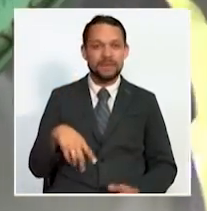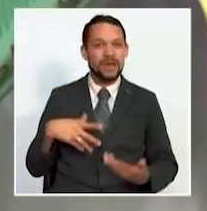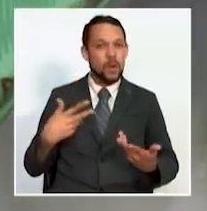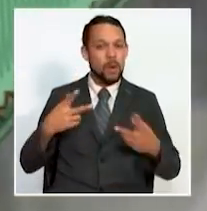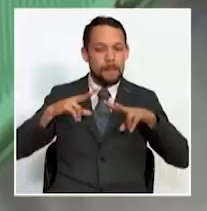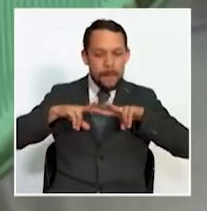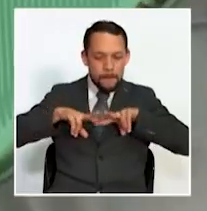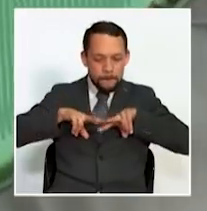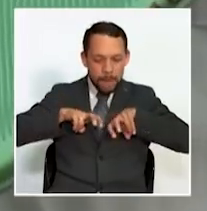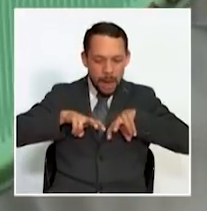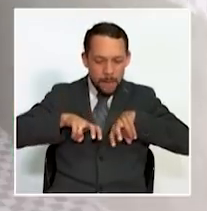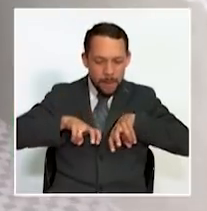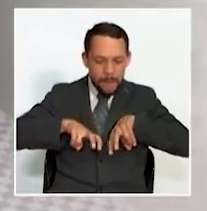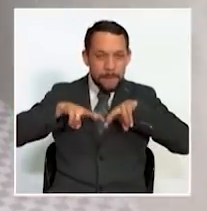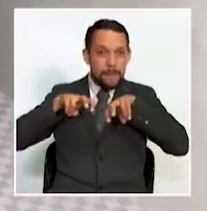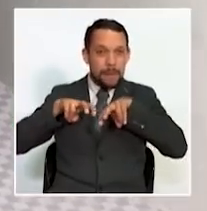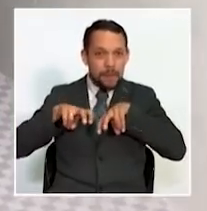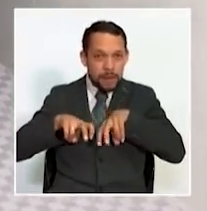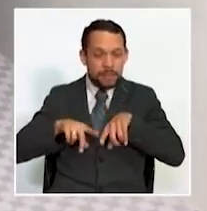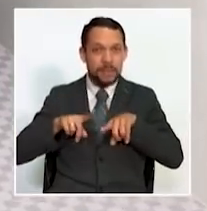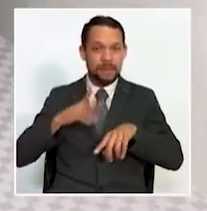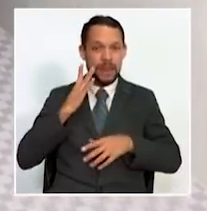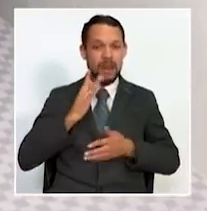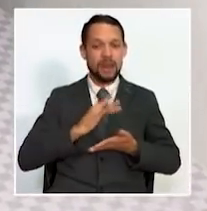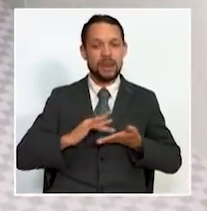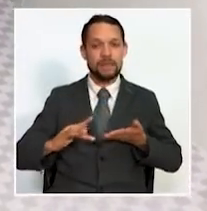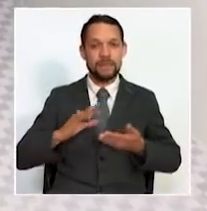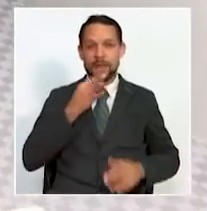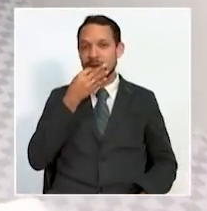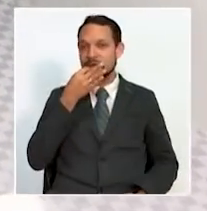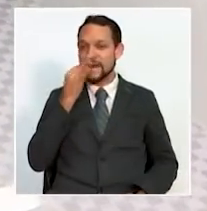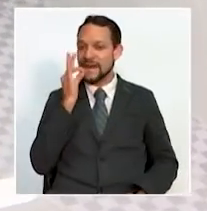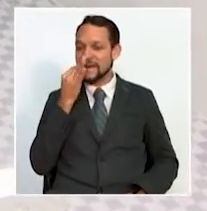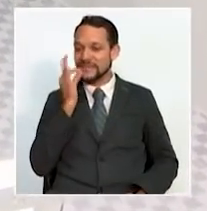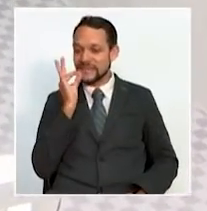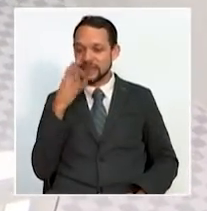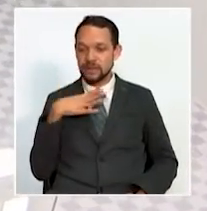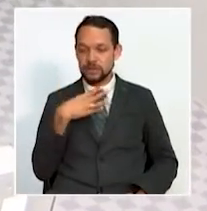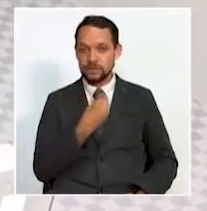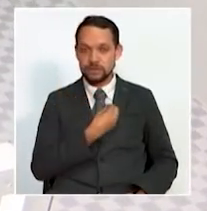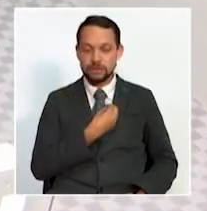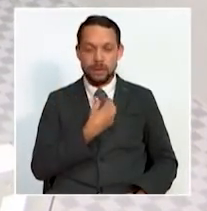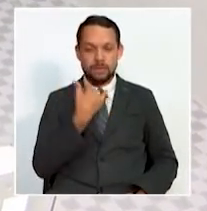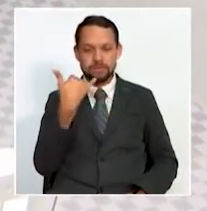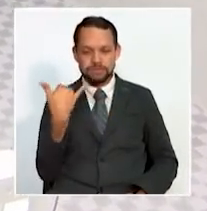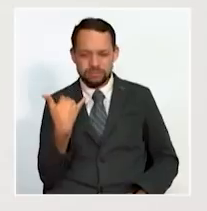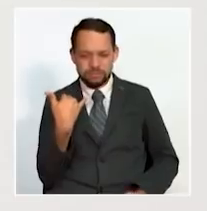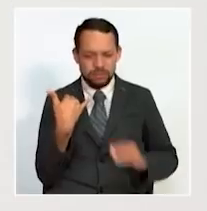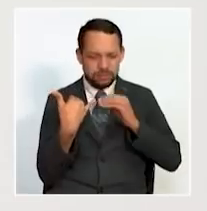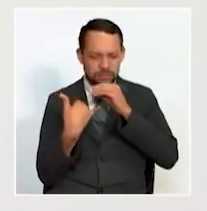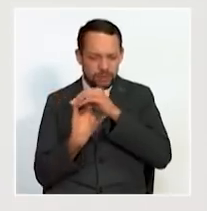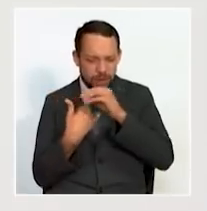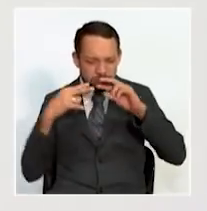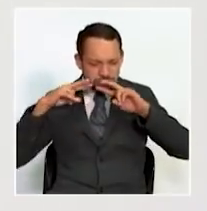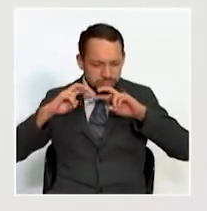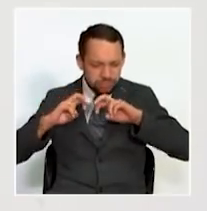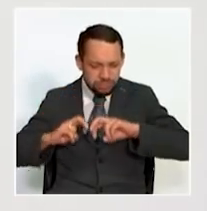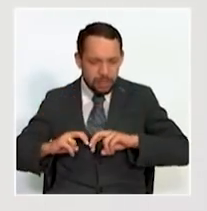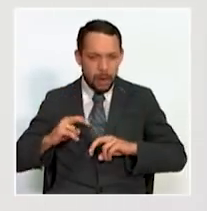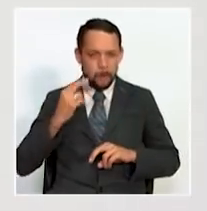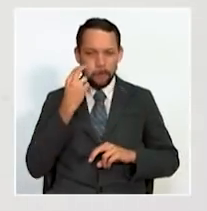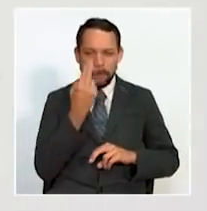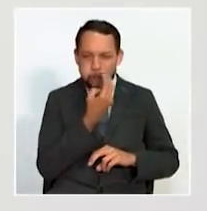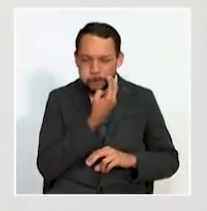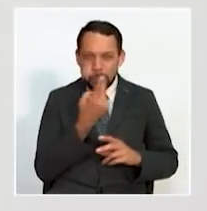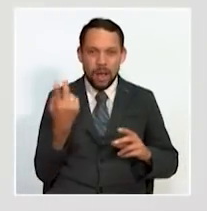las limpiezas de colon con café. Recuerden que en ginecología hacemos citología, colposcopia, ecografía transvaginal, examen de seno, cita con la